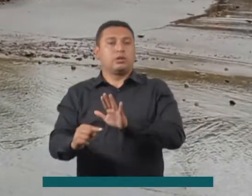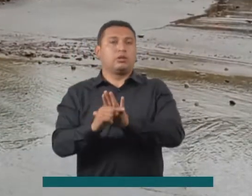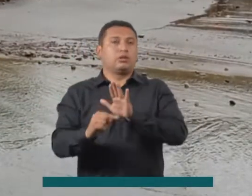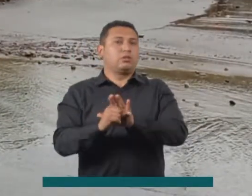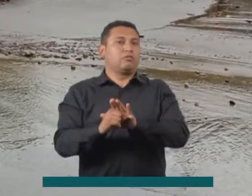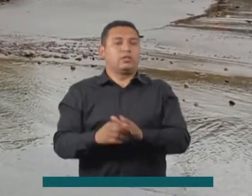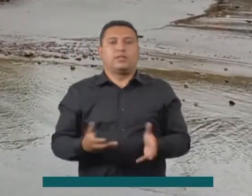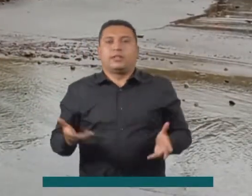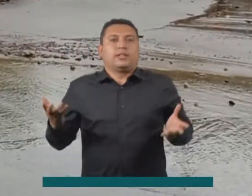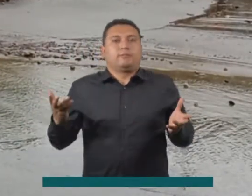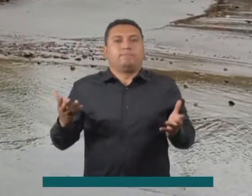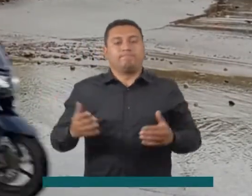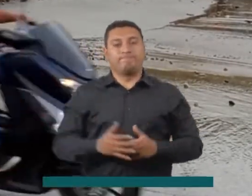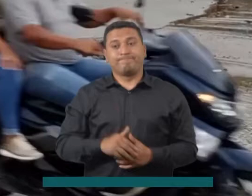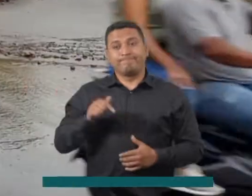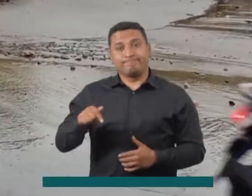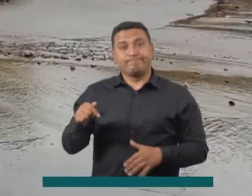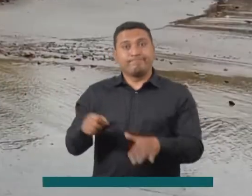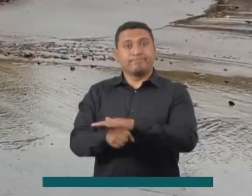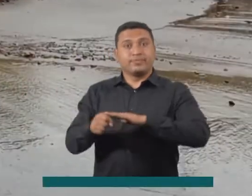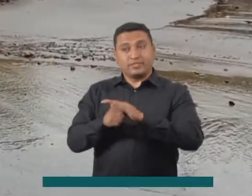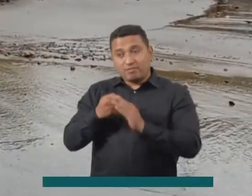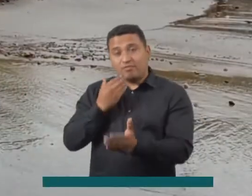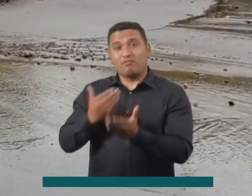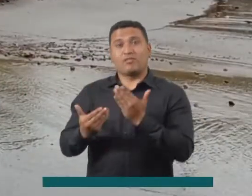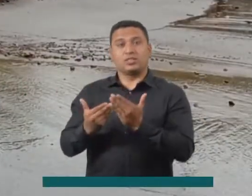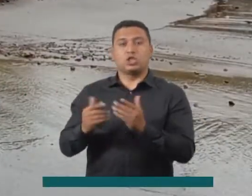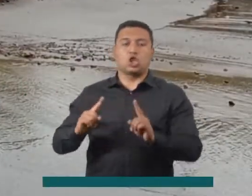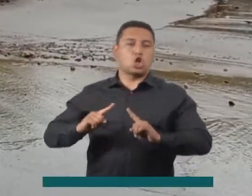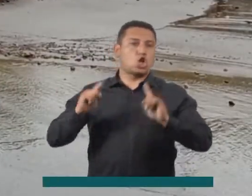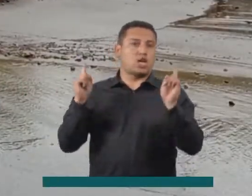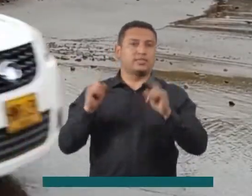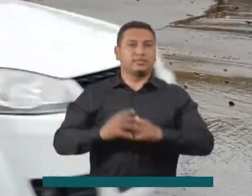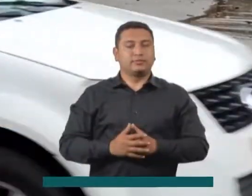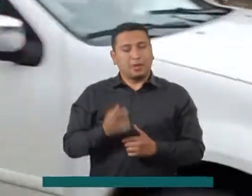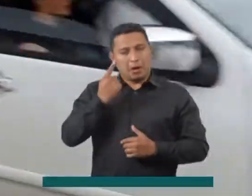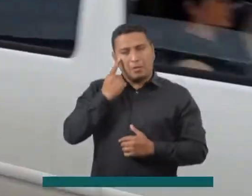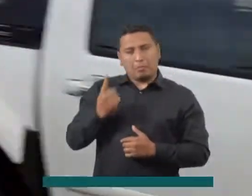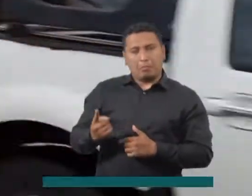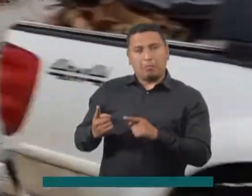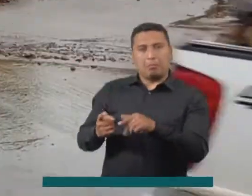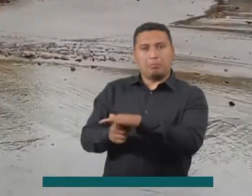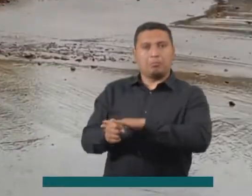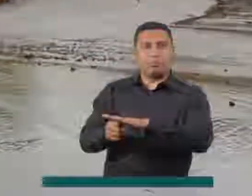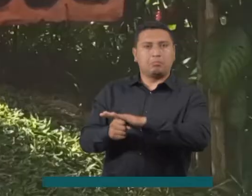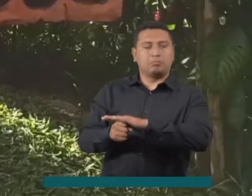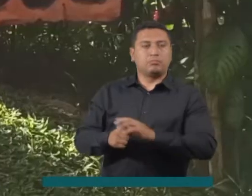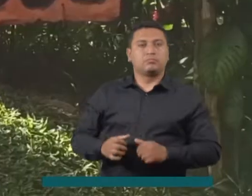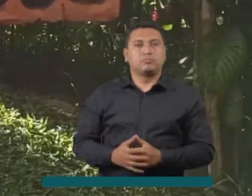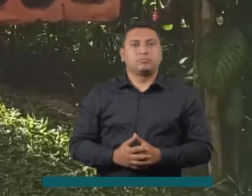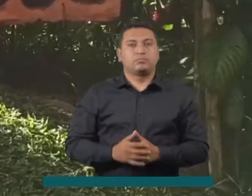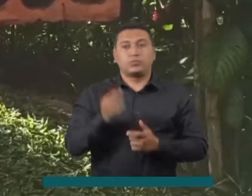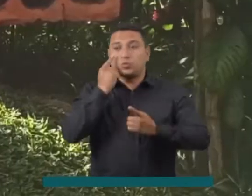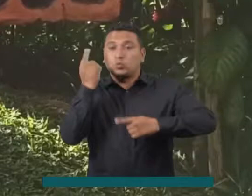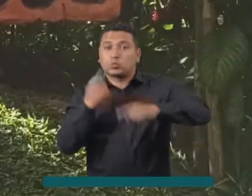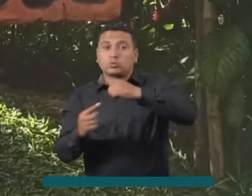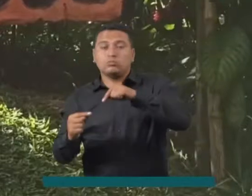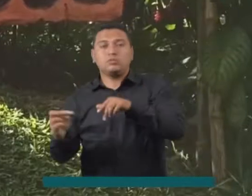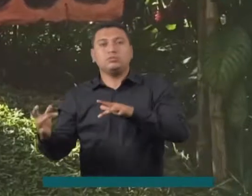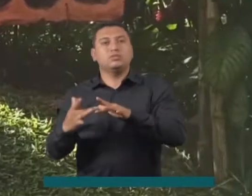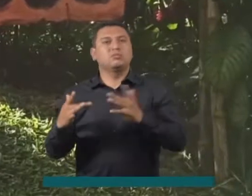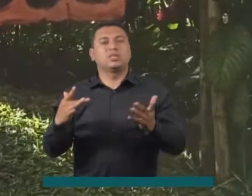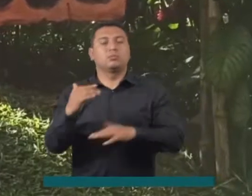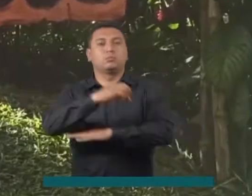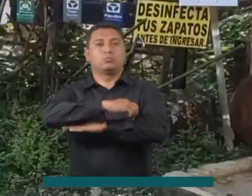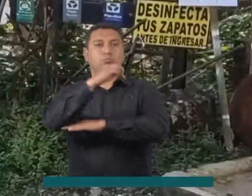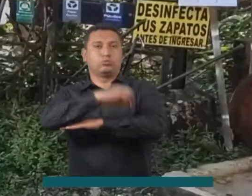impacto negativo los fines de semana. El panorama no ha sido fácil para el gremio del turismo. Veamos. El sector del turismo en el Putumayo